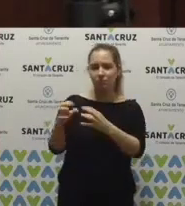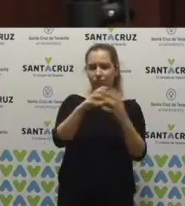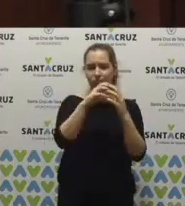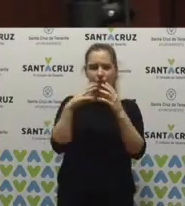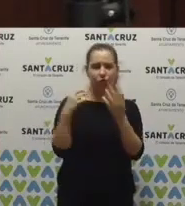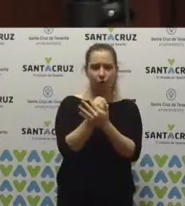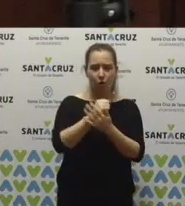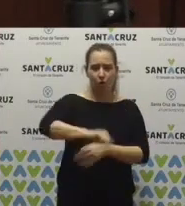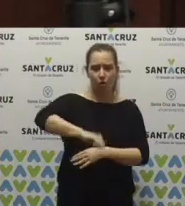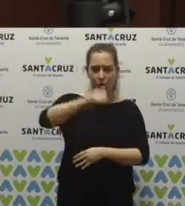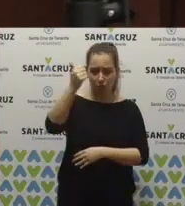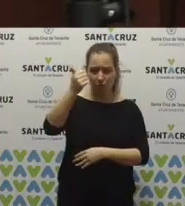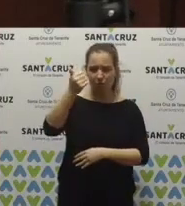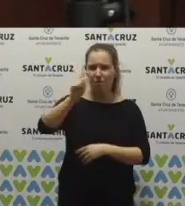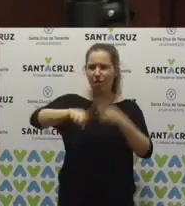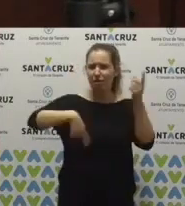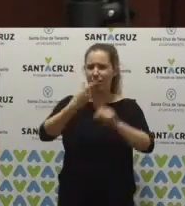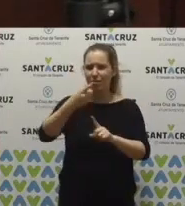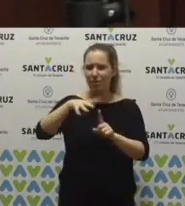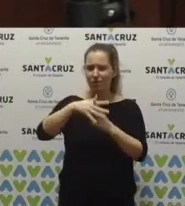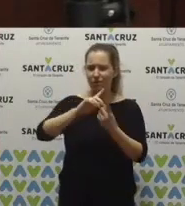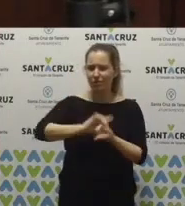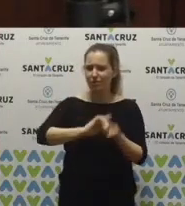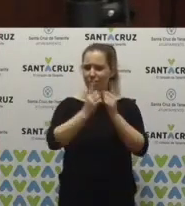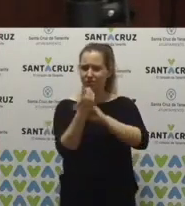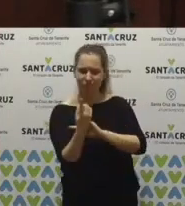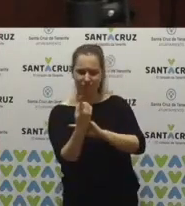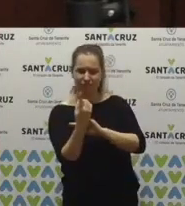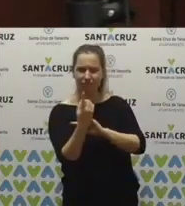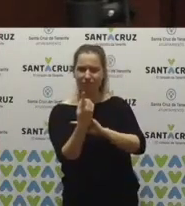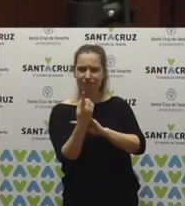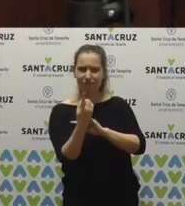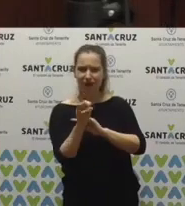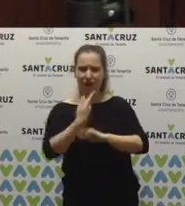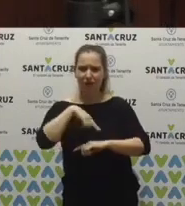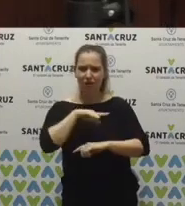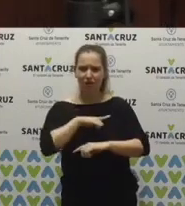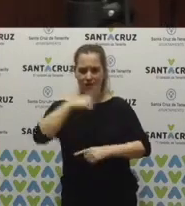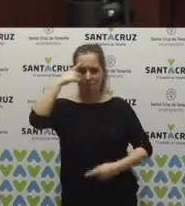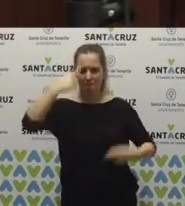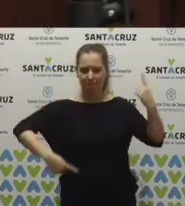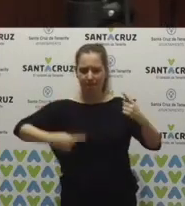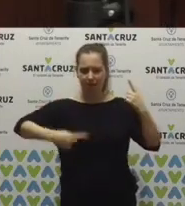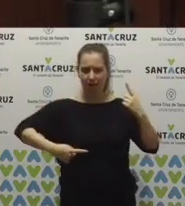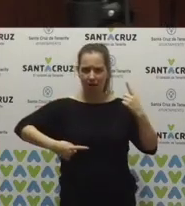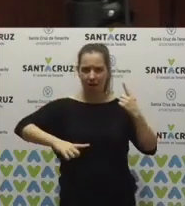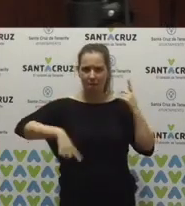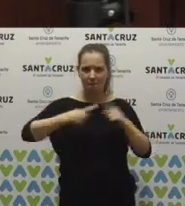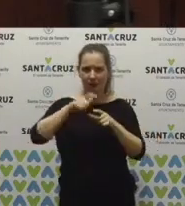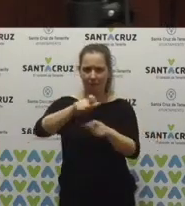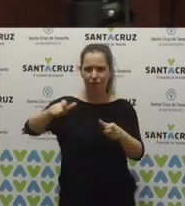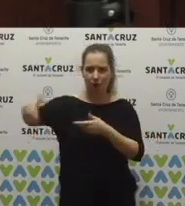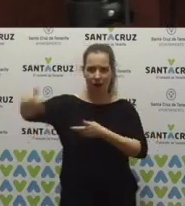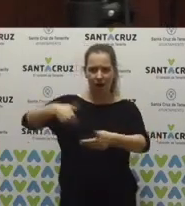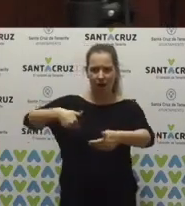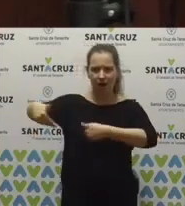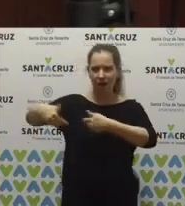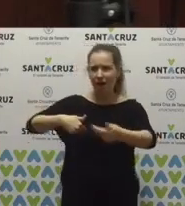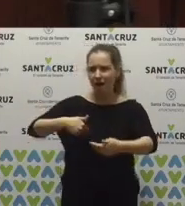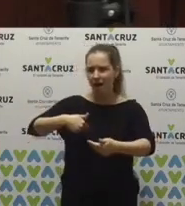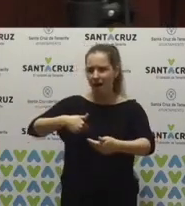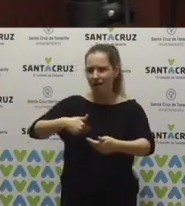no entendemos bien y que deja descolocados no únicamente a nosotros sino a todos los vecinos presentan mociones reiterando